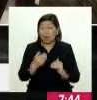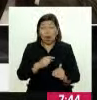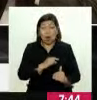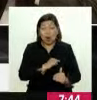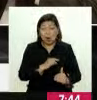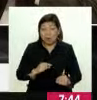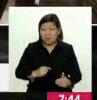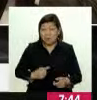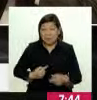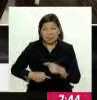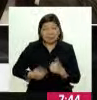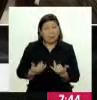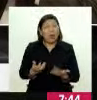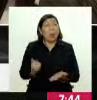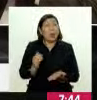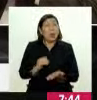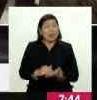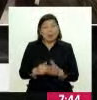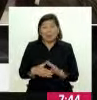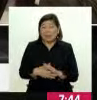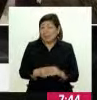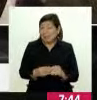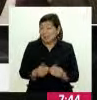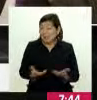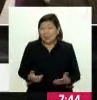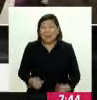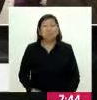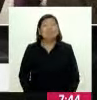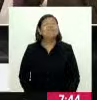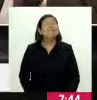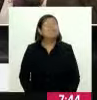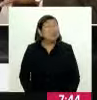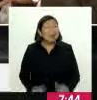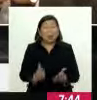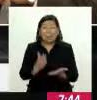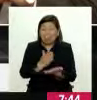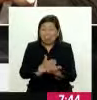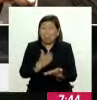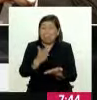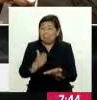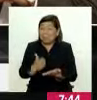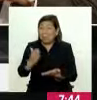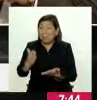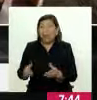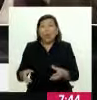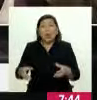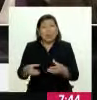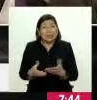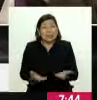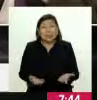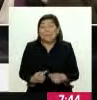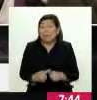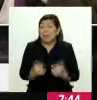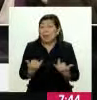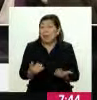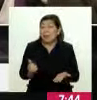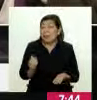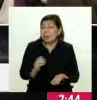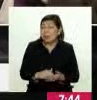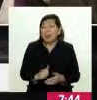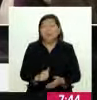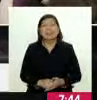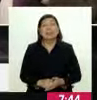gobiernos que vienen, se va a repetir la historia, ¿no? Claro, evitaría la fragmentación también de eso, la atomización. Y además